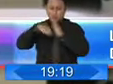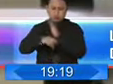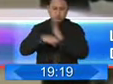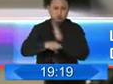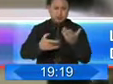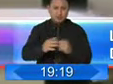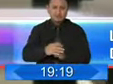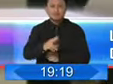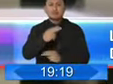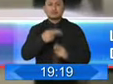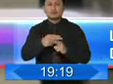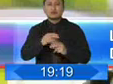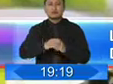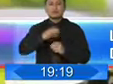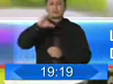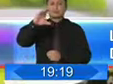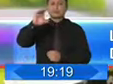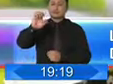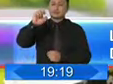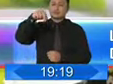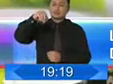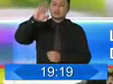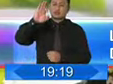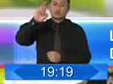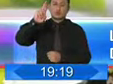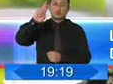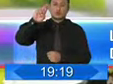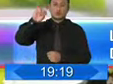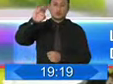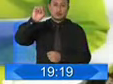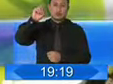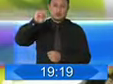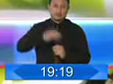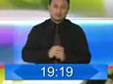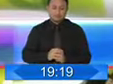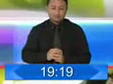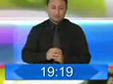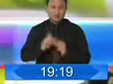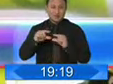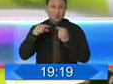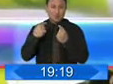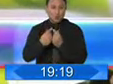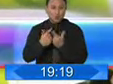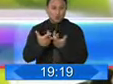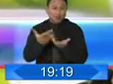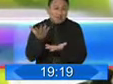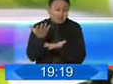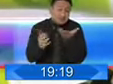operativo denominado Centurión. Presuntamente era una banda que se encontraba realizando este tipo